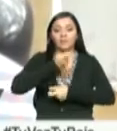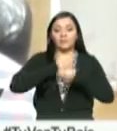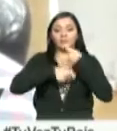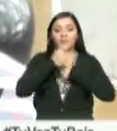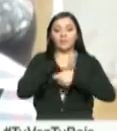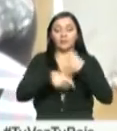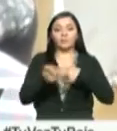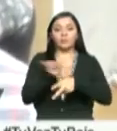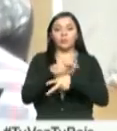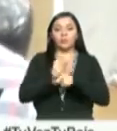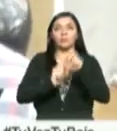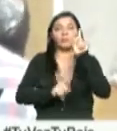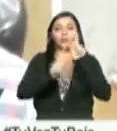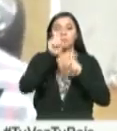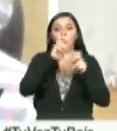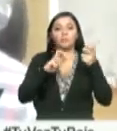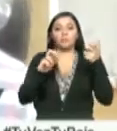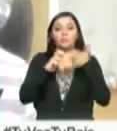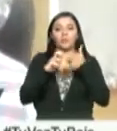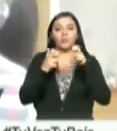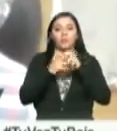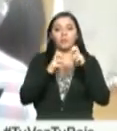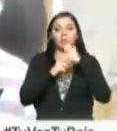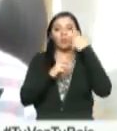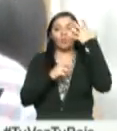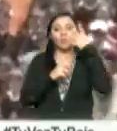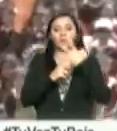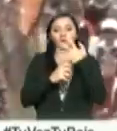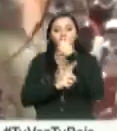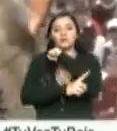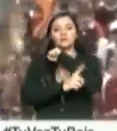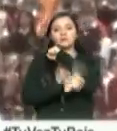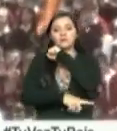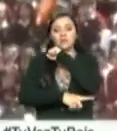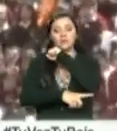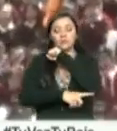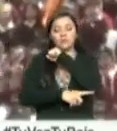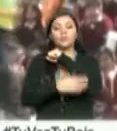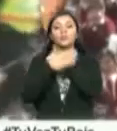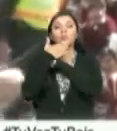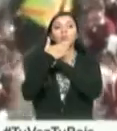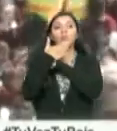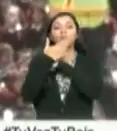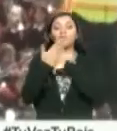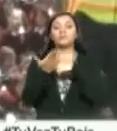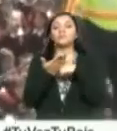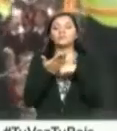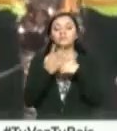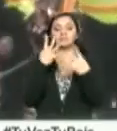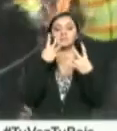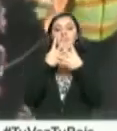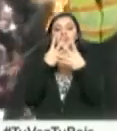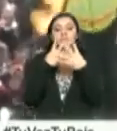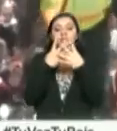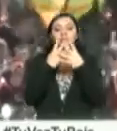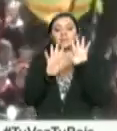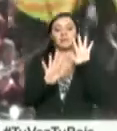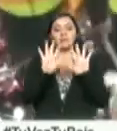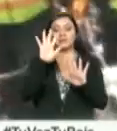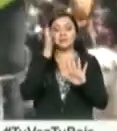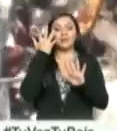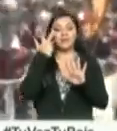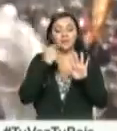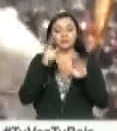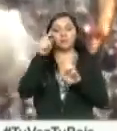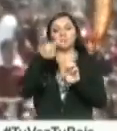material pirotécnico es una contravención de cuarta clase, que está con una sanción privativa de la libertad de 15 a 30